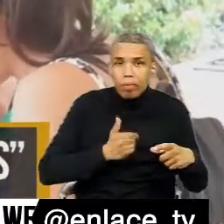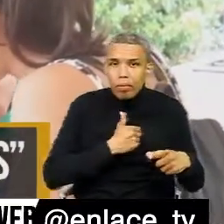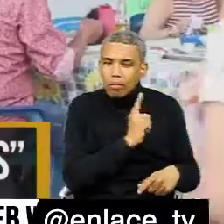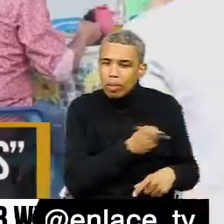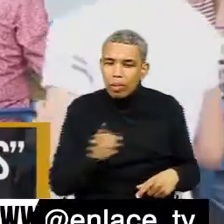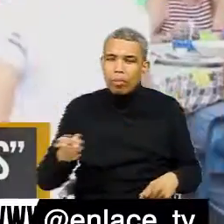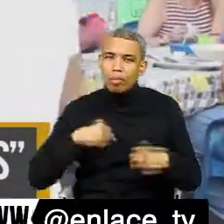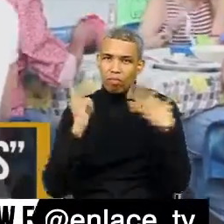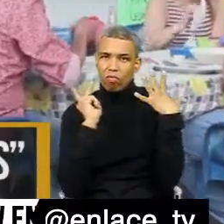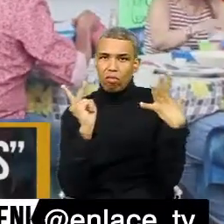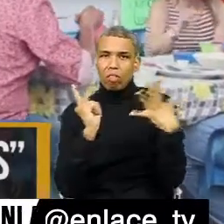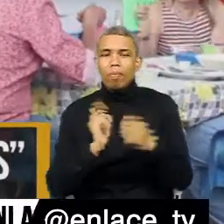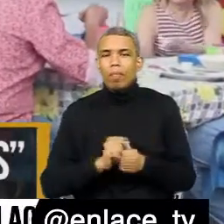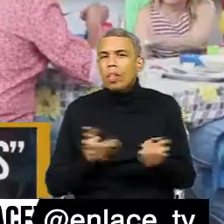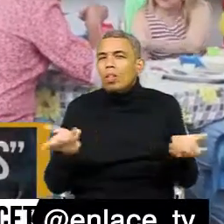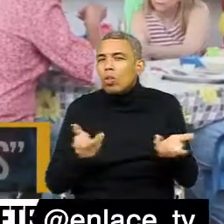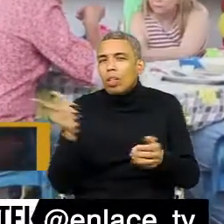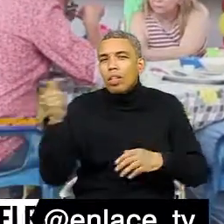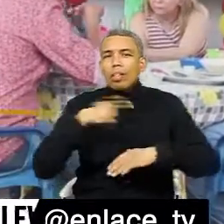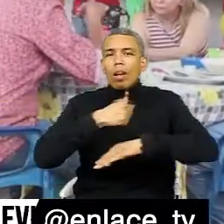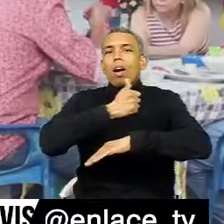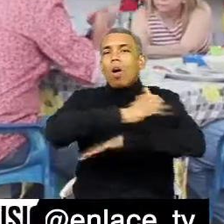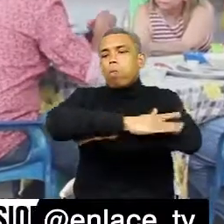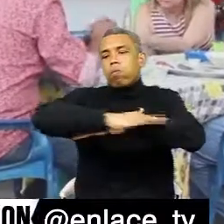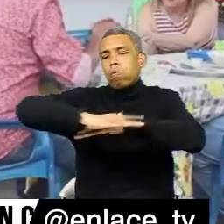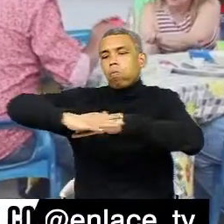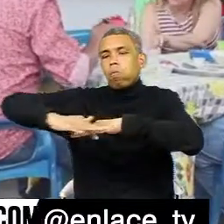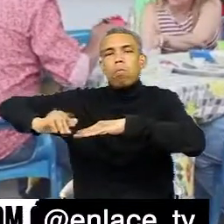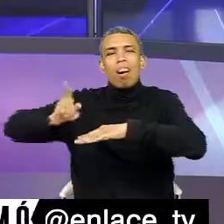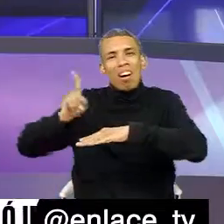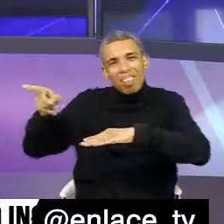en el puerto de embarcaciones menores conocido como La Rampa.